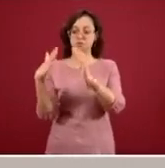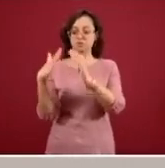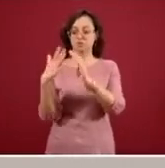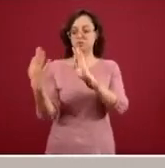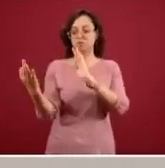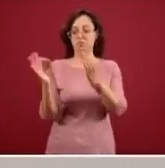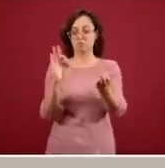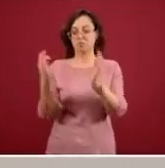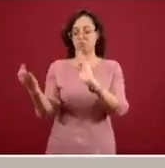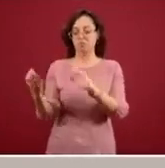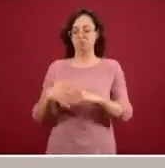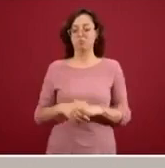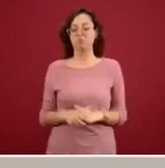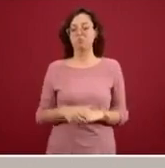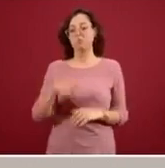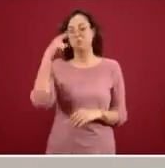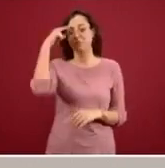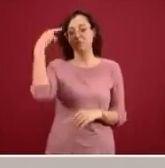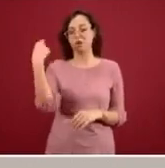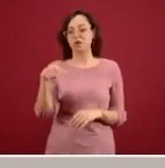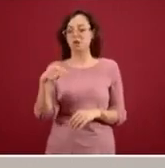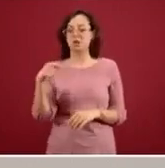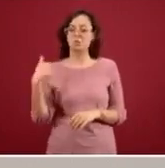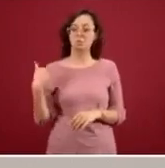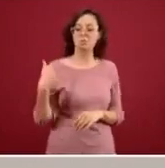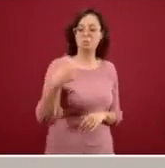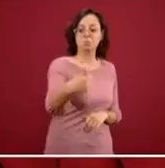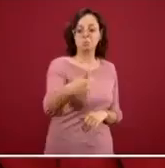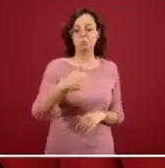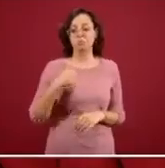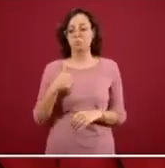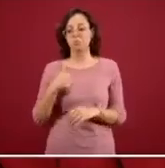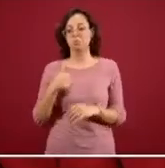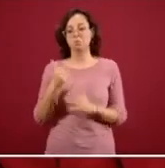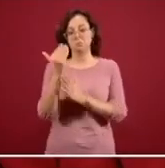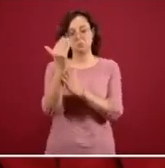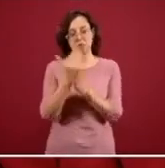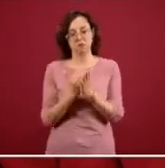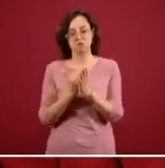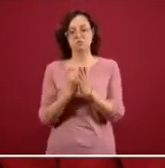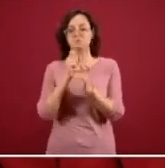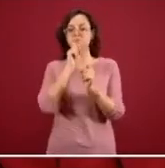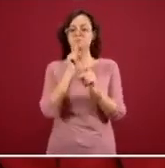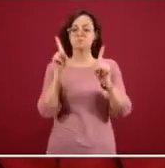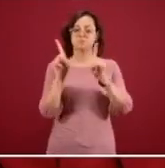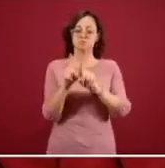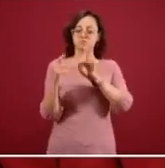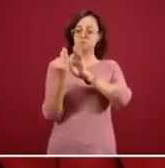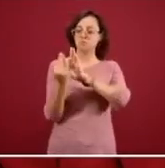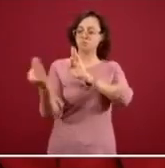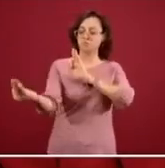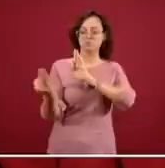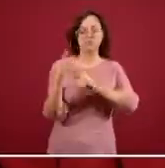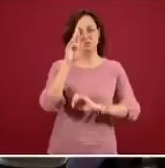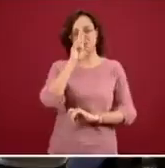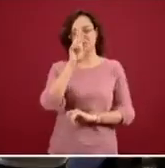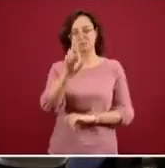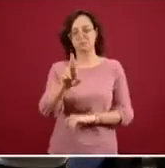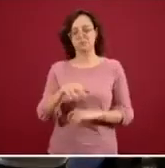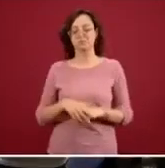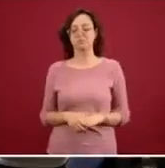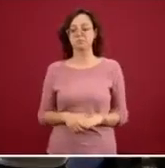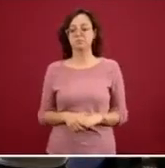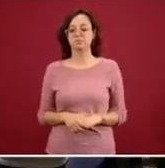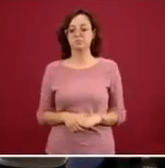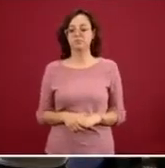donante, para que el desplazamiento sea lo menor y se respete en todo momento la Jornada Nacional de Sana Distancia.